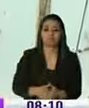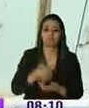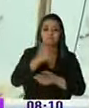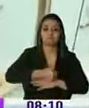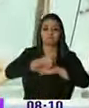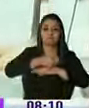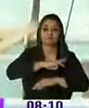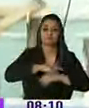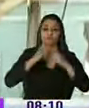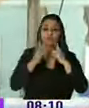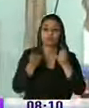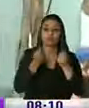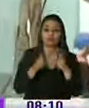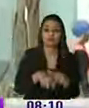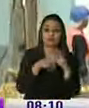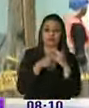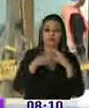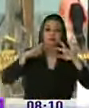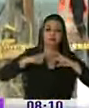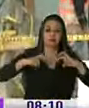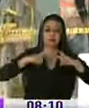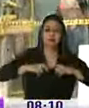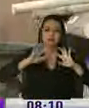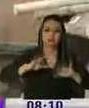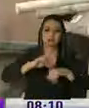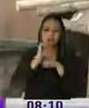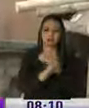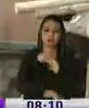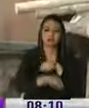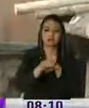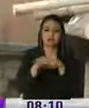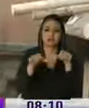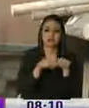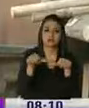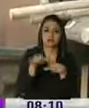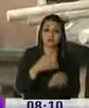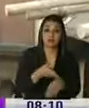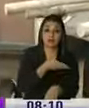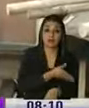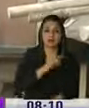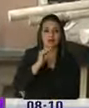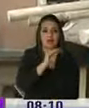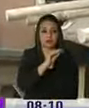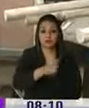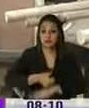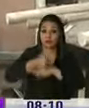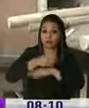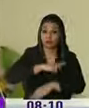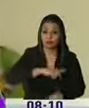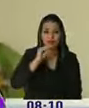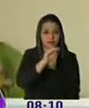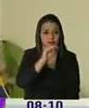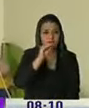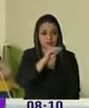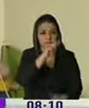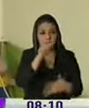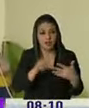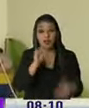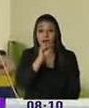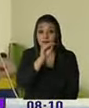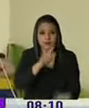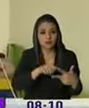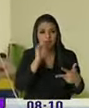Metropolitana de Control abrió un expediente administrativo sancionador luego de las previas alertas de las autoridades municipales en las que se advertía